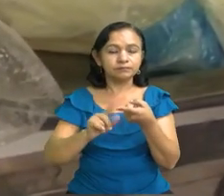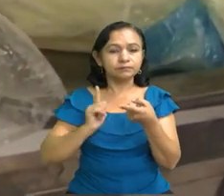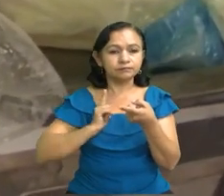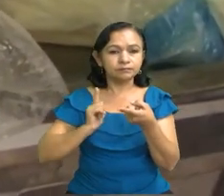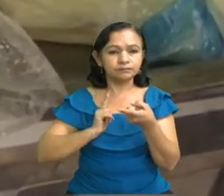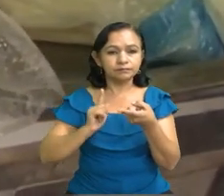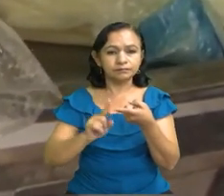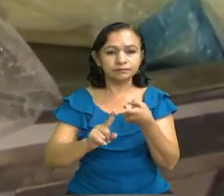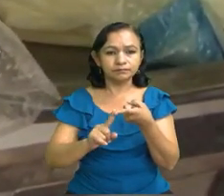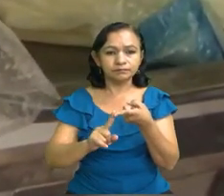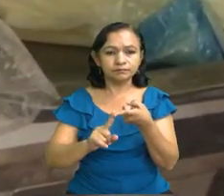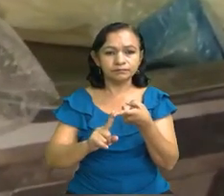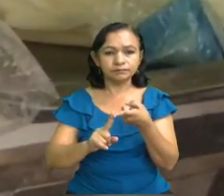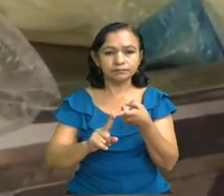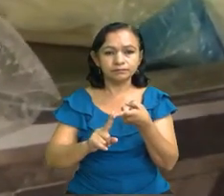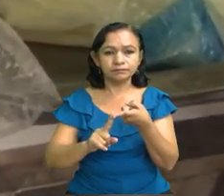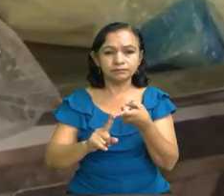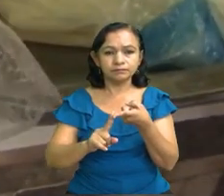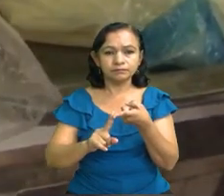Tenemos